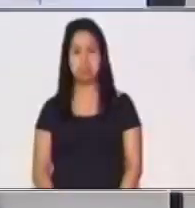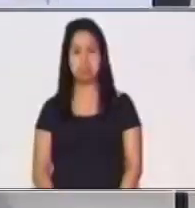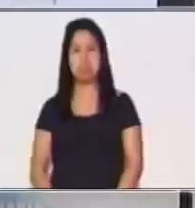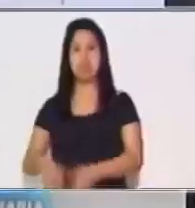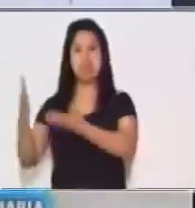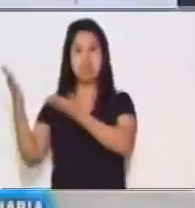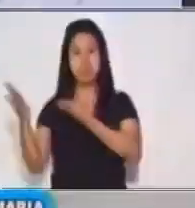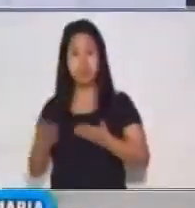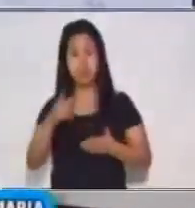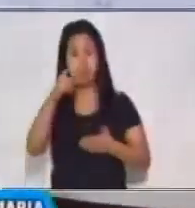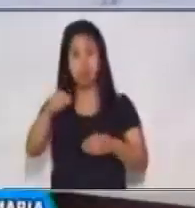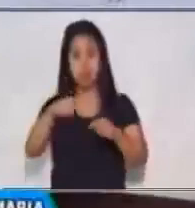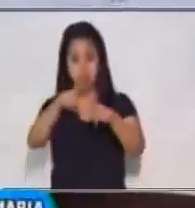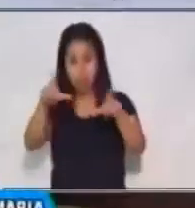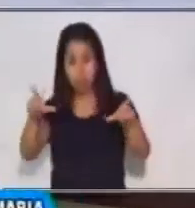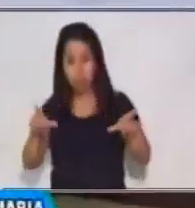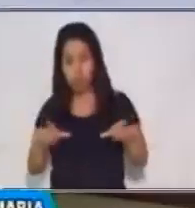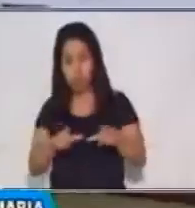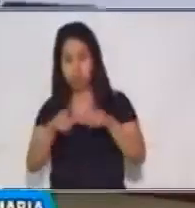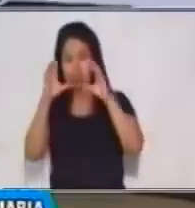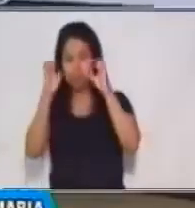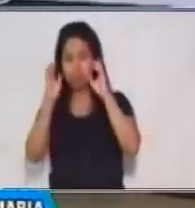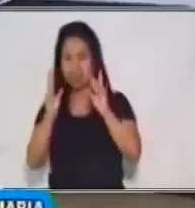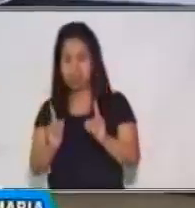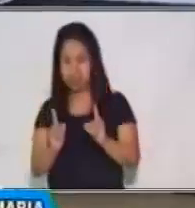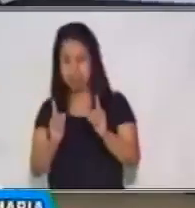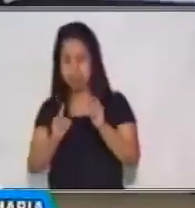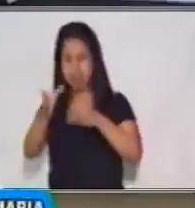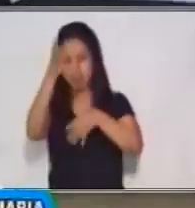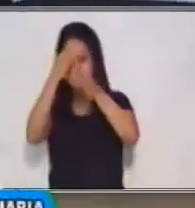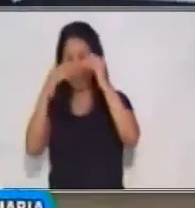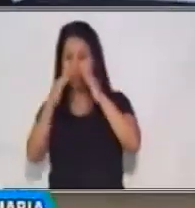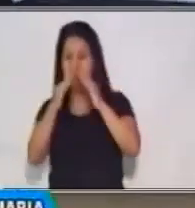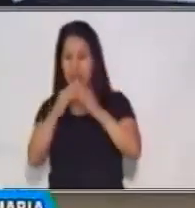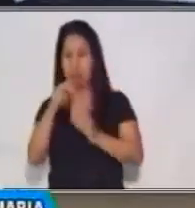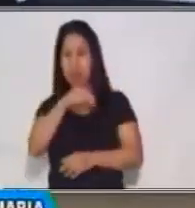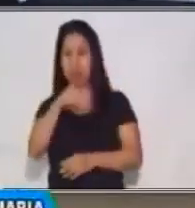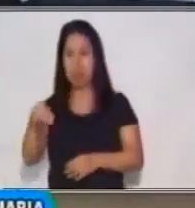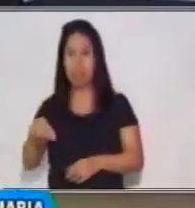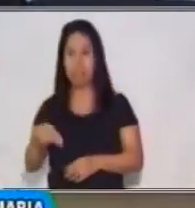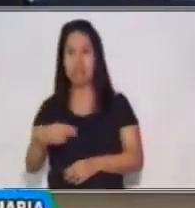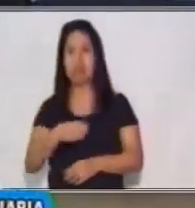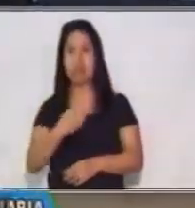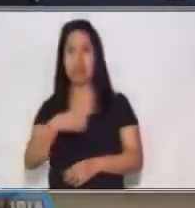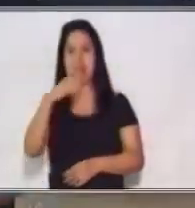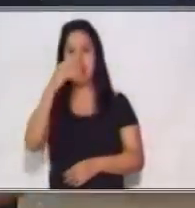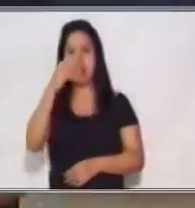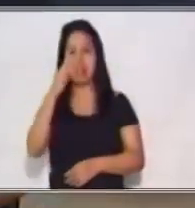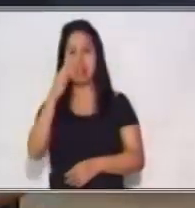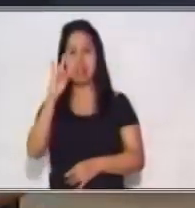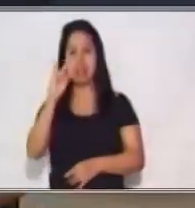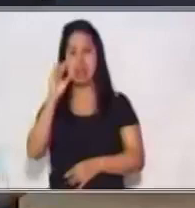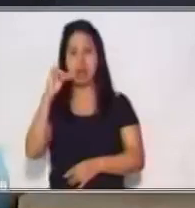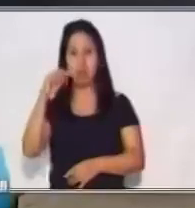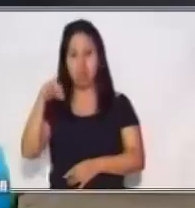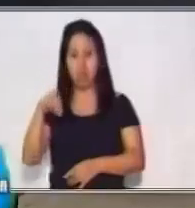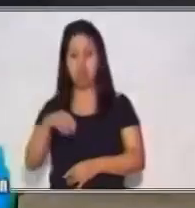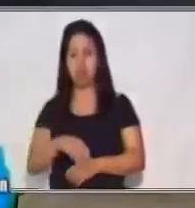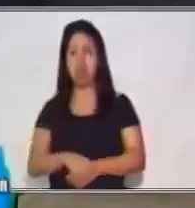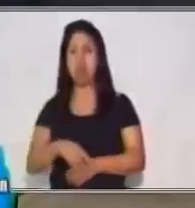Bienvenido a este espacio educativo Aprendo en Casa. Yo soy Darwin Moreno y en esta oportunidad desarrollaré el tema